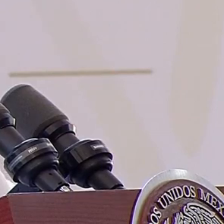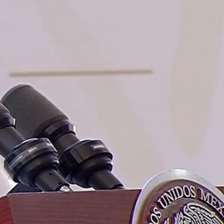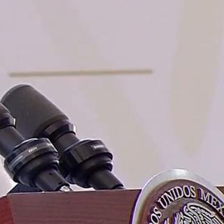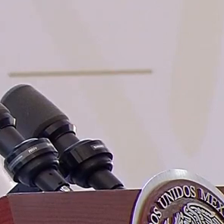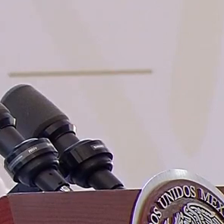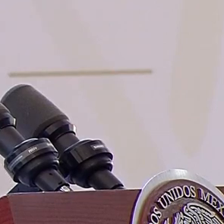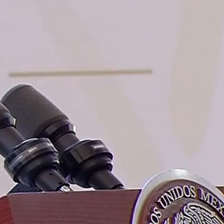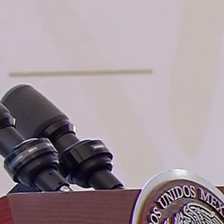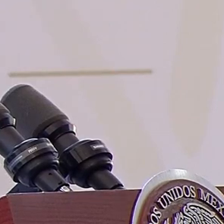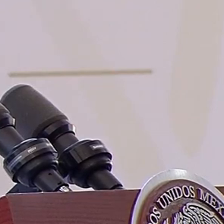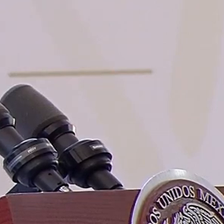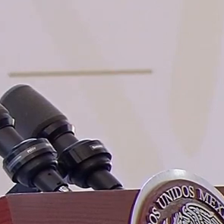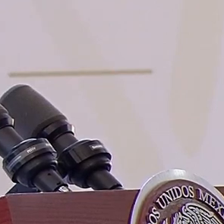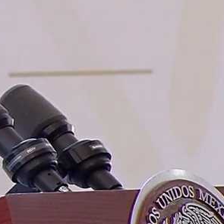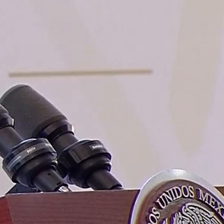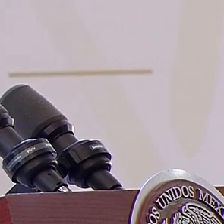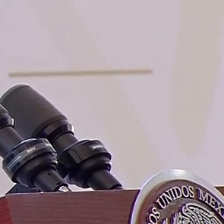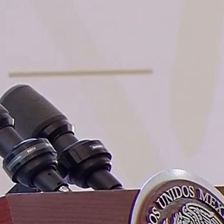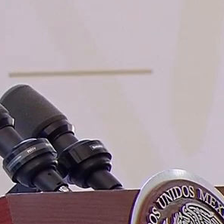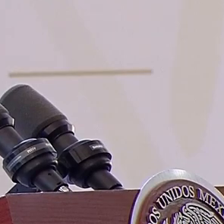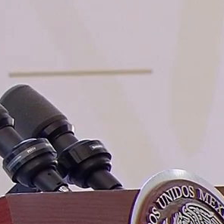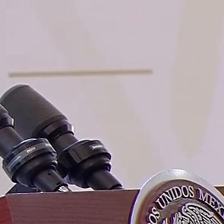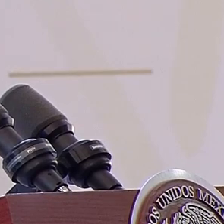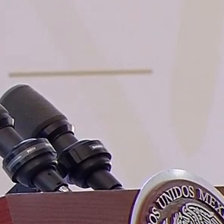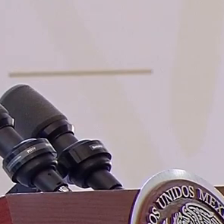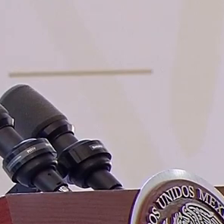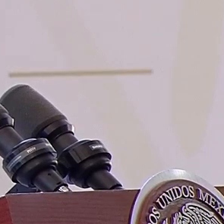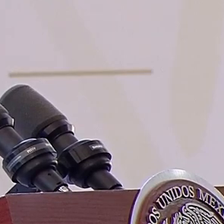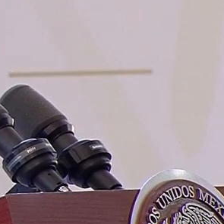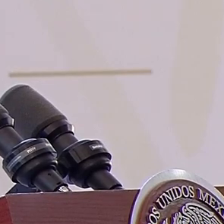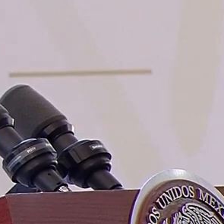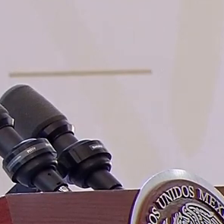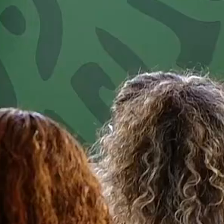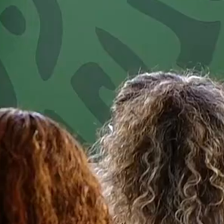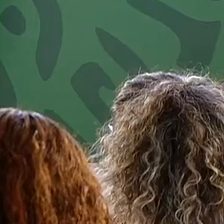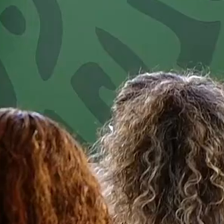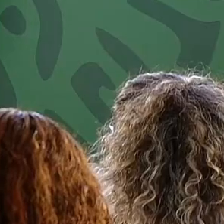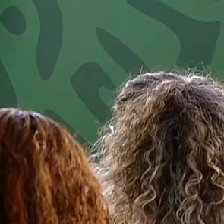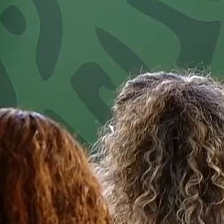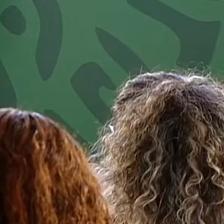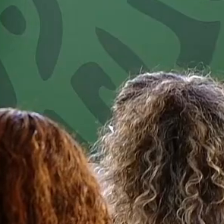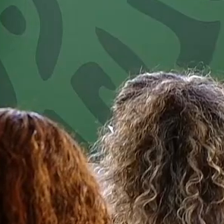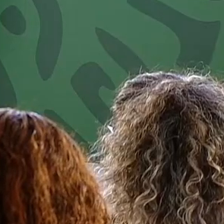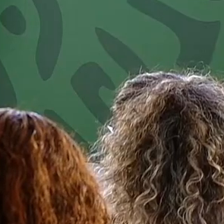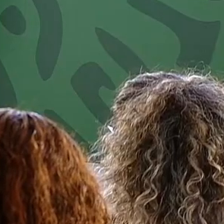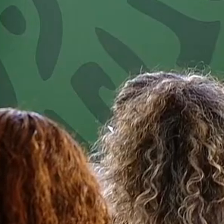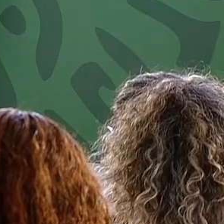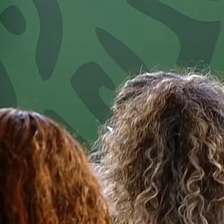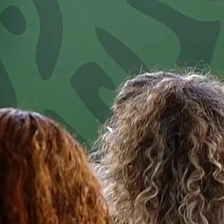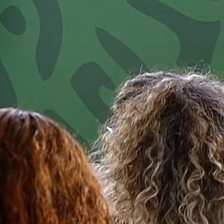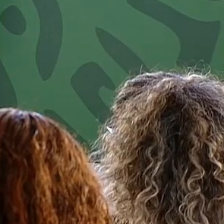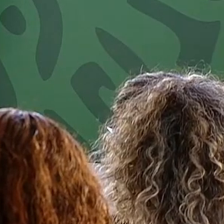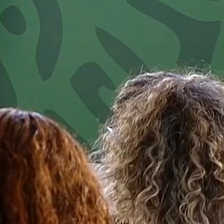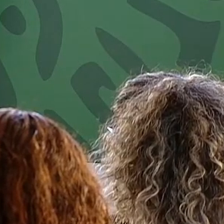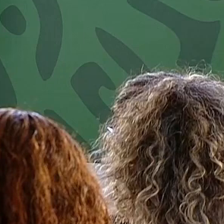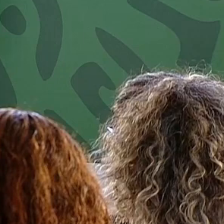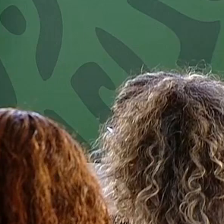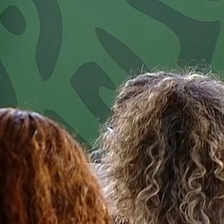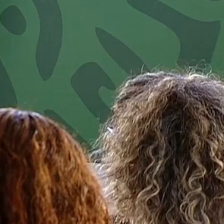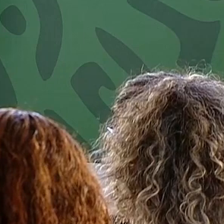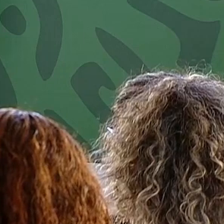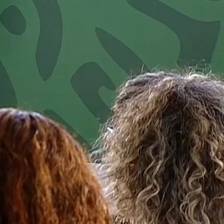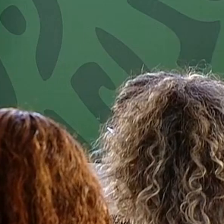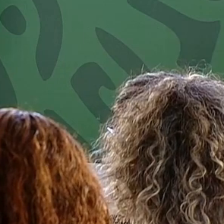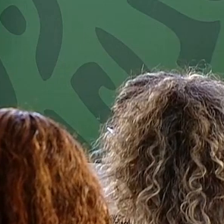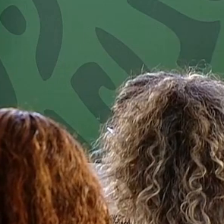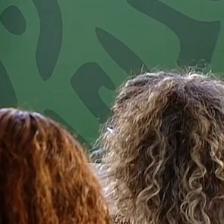me han dicho que soy narco porque soy de Badiraguato, pero no me he dedicado nunca a eso, nunca, estoy alejado de